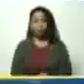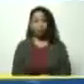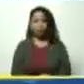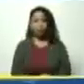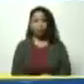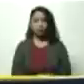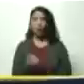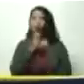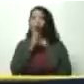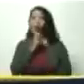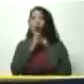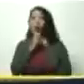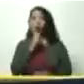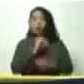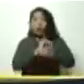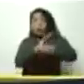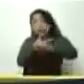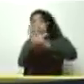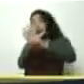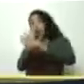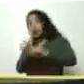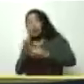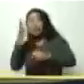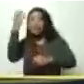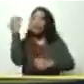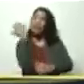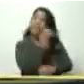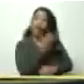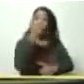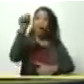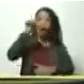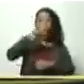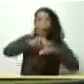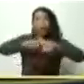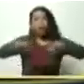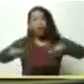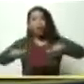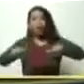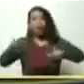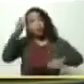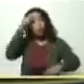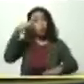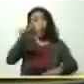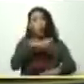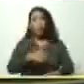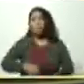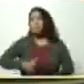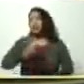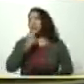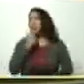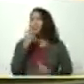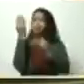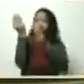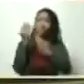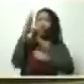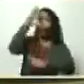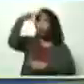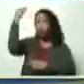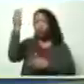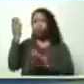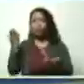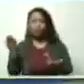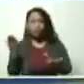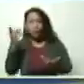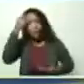oro diamante hierro agua tierra y al pueblo lo más hermoso que nos dio Dios al pueblo de